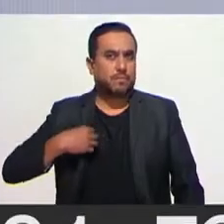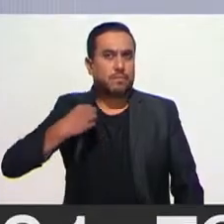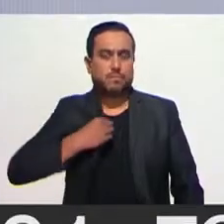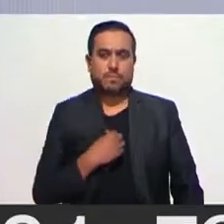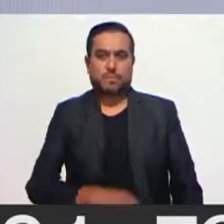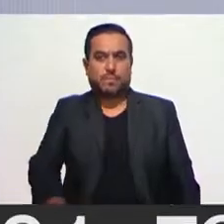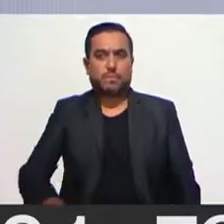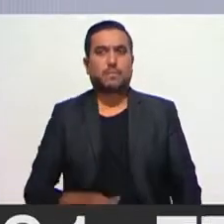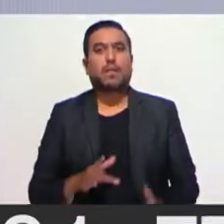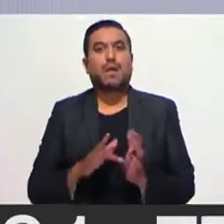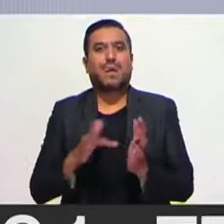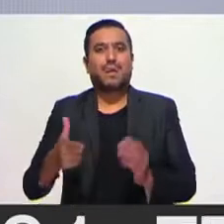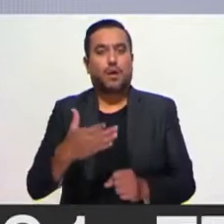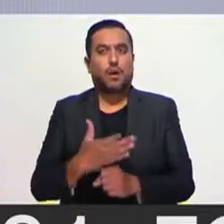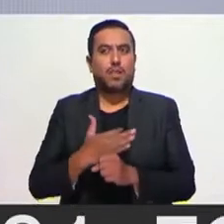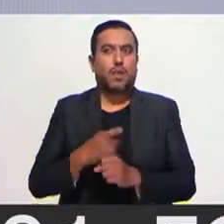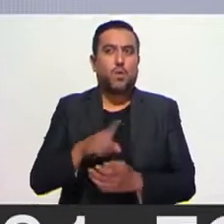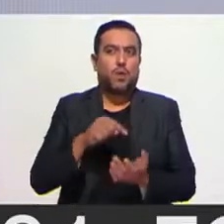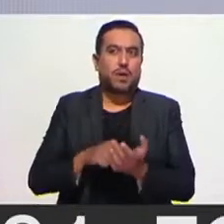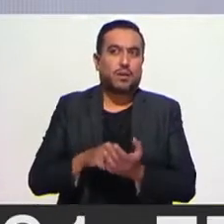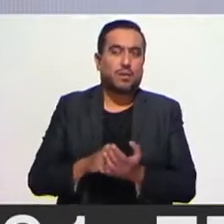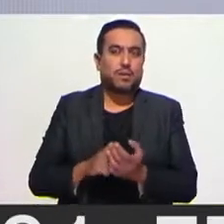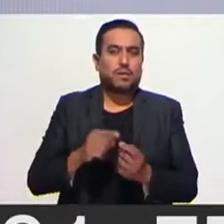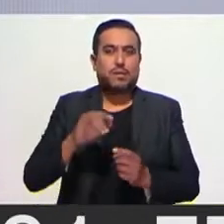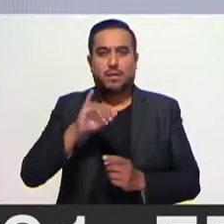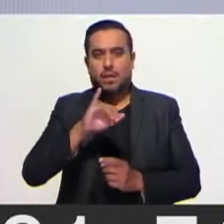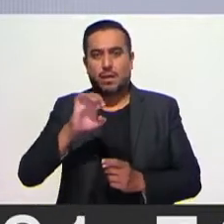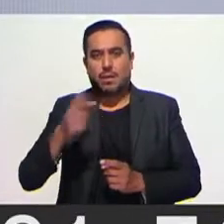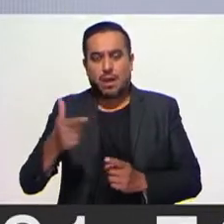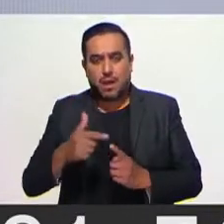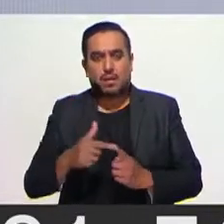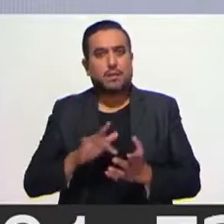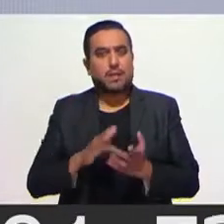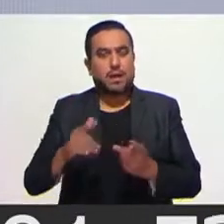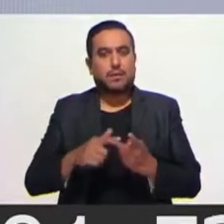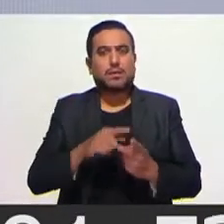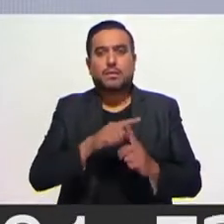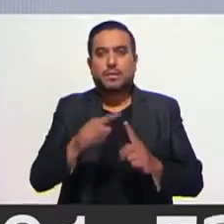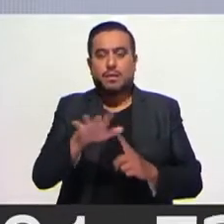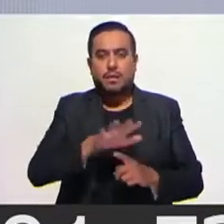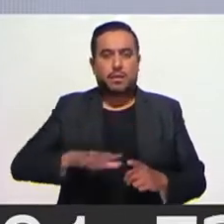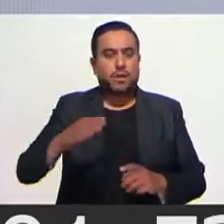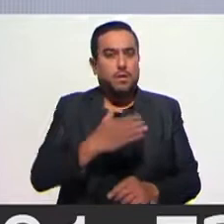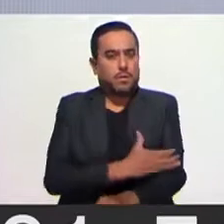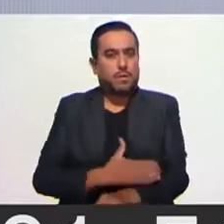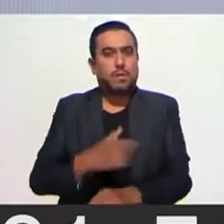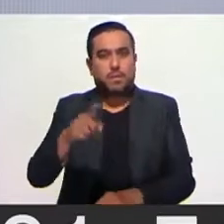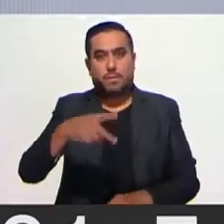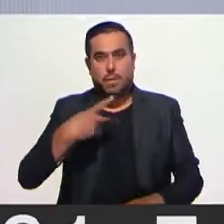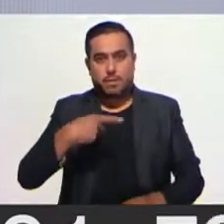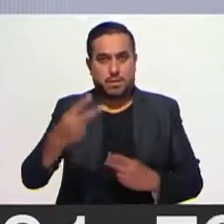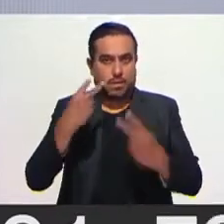Muchas gracias, agradezco este espacio democrático a a todos mis compañeros. A la ciudadanía de Irapuato me